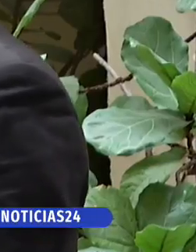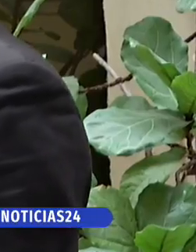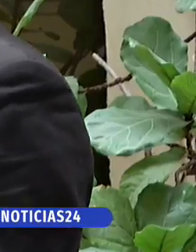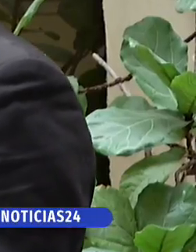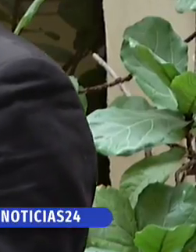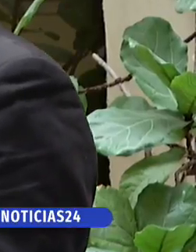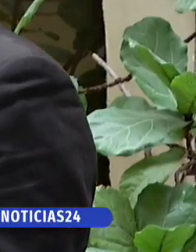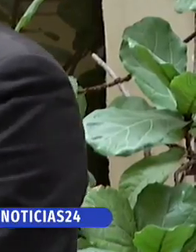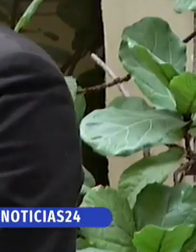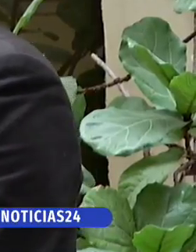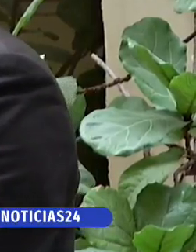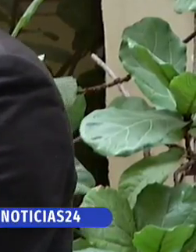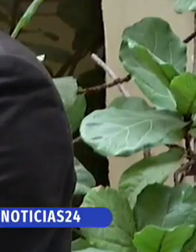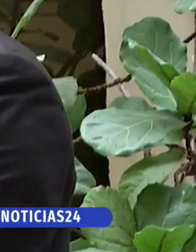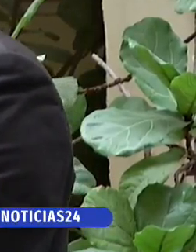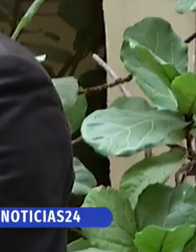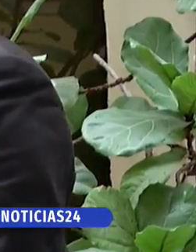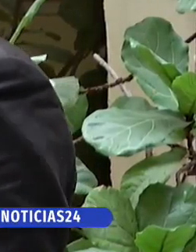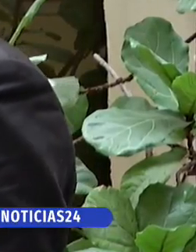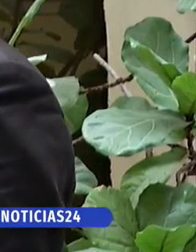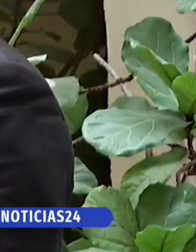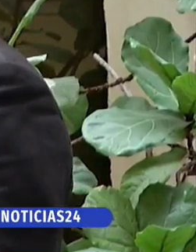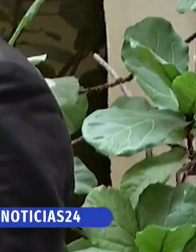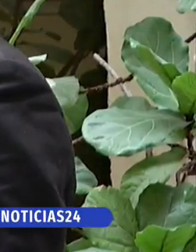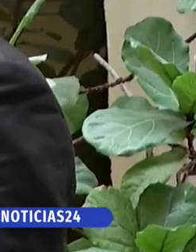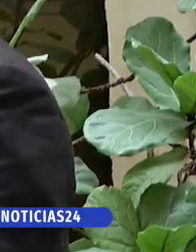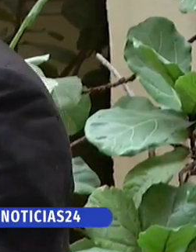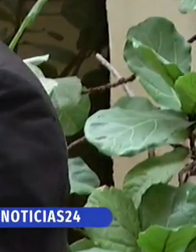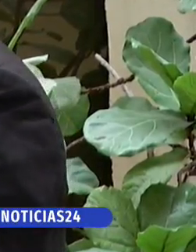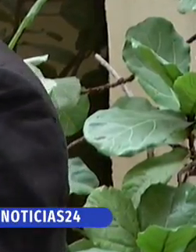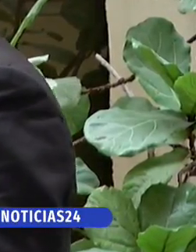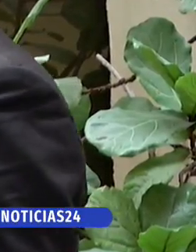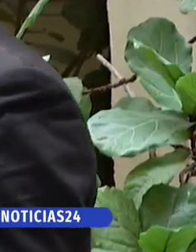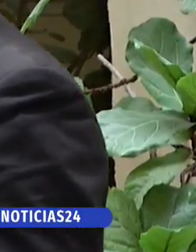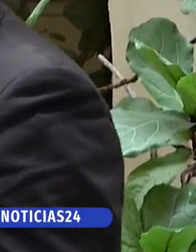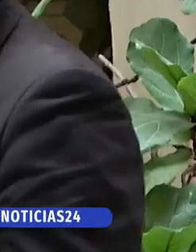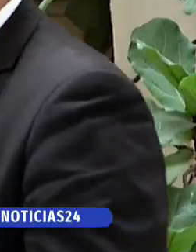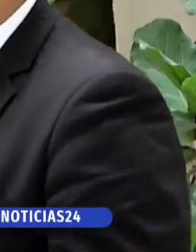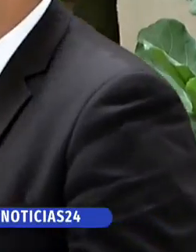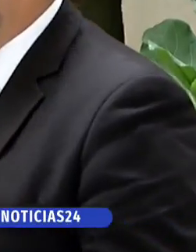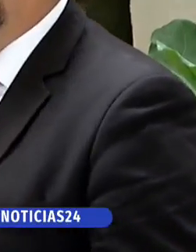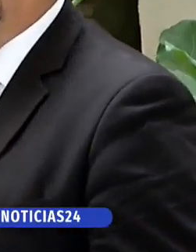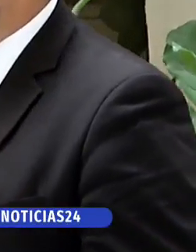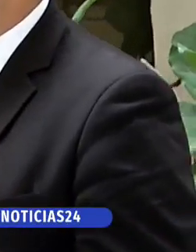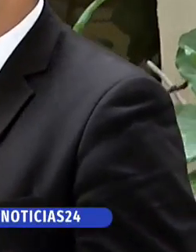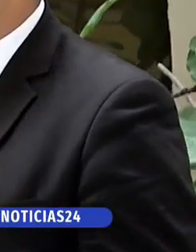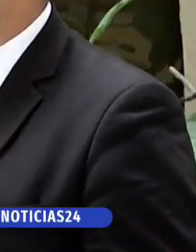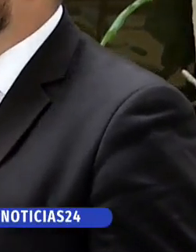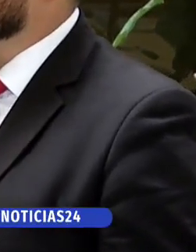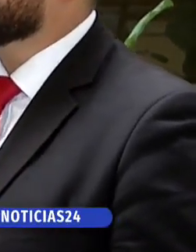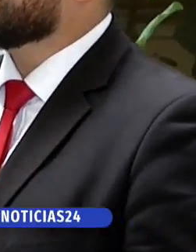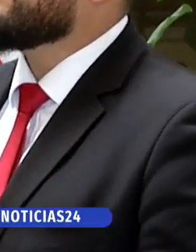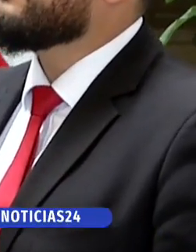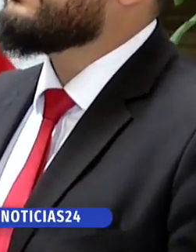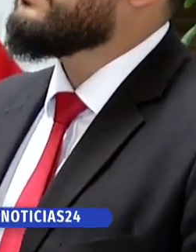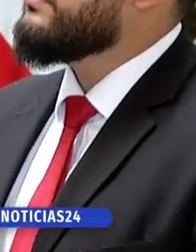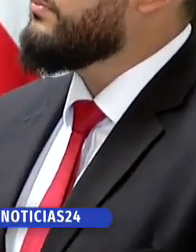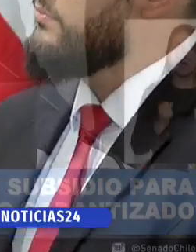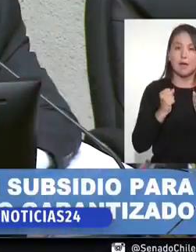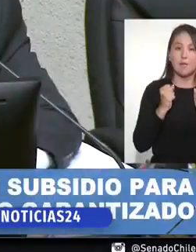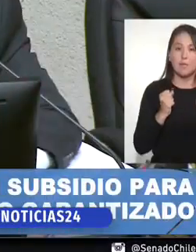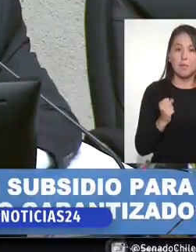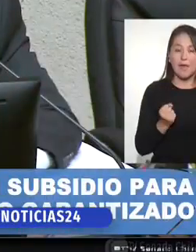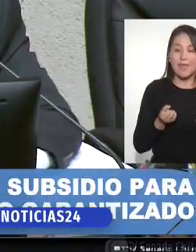gente podría beneficiar? Y lo más importante, ¿cuándo podría ser ley de la República? Buenas tardes, ministro. Buenas tardes, estamos hablando de cerca de